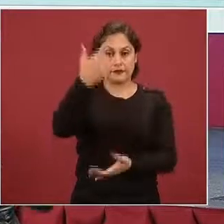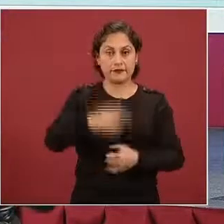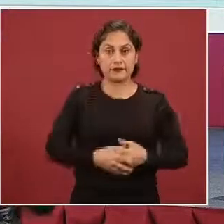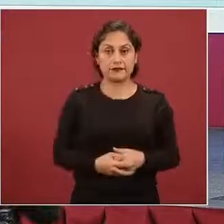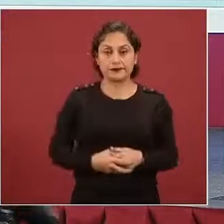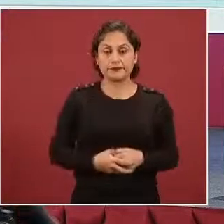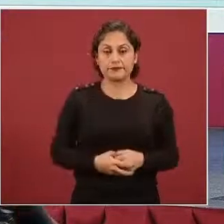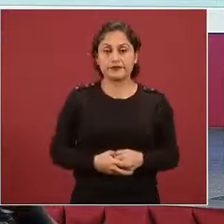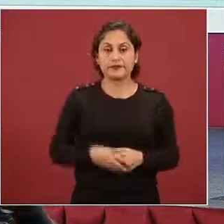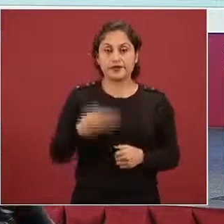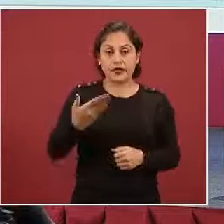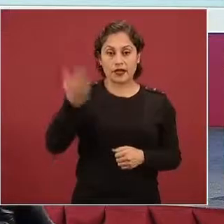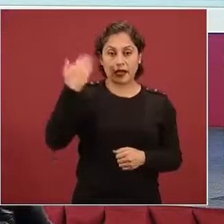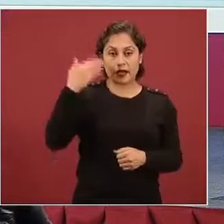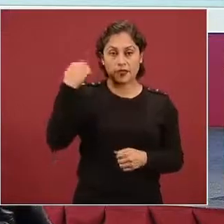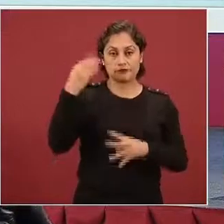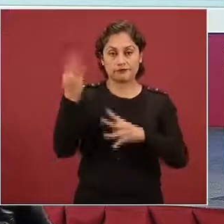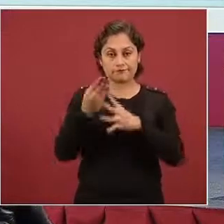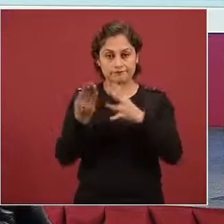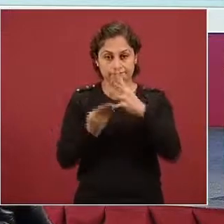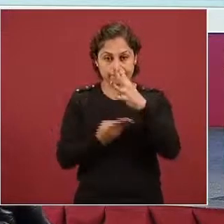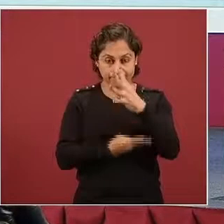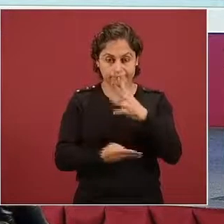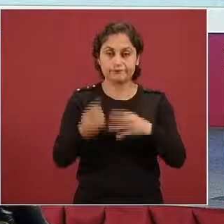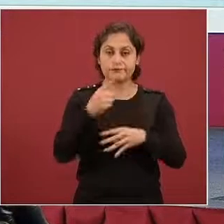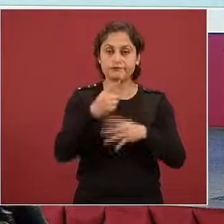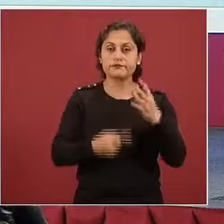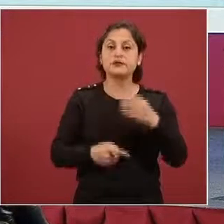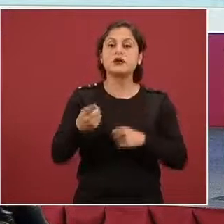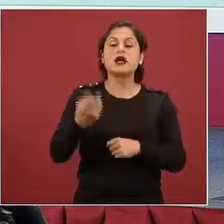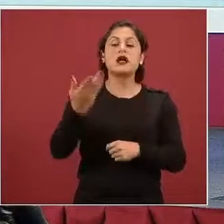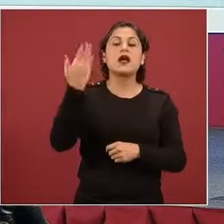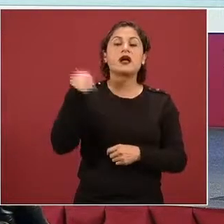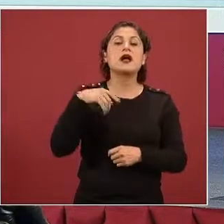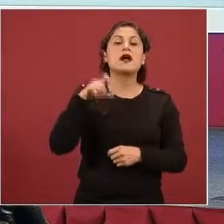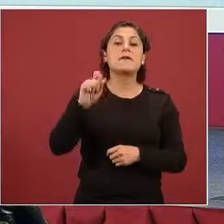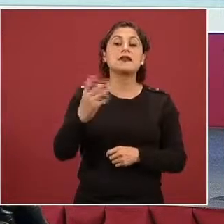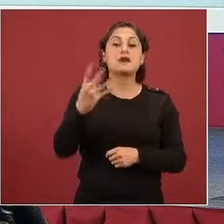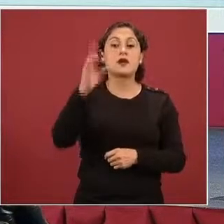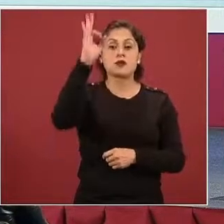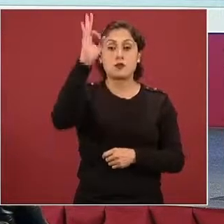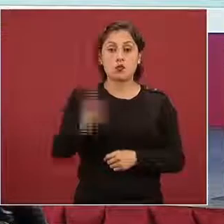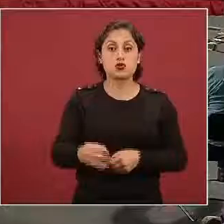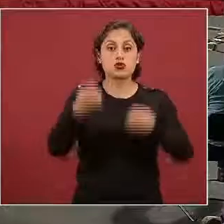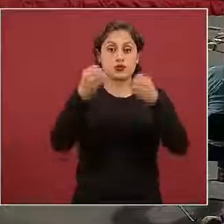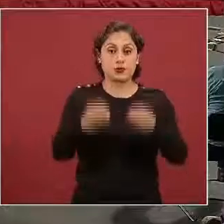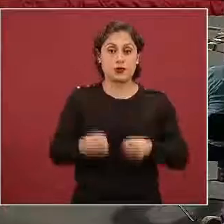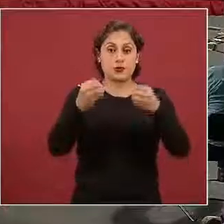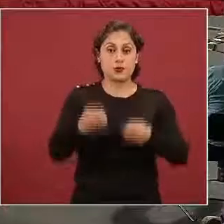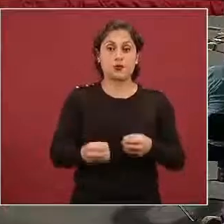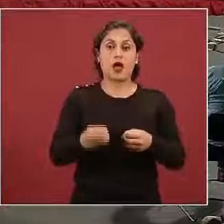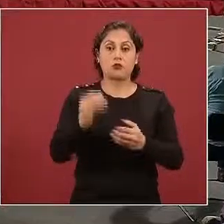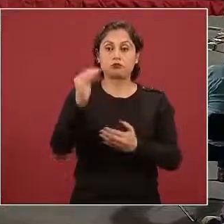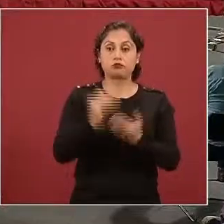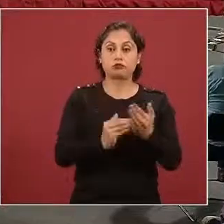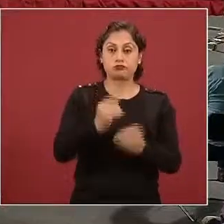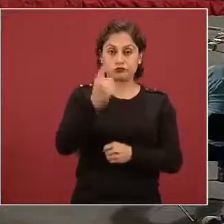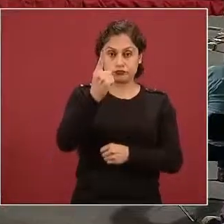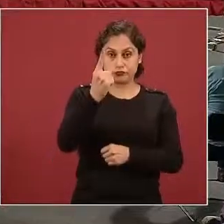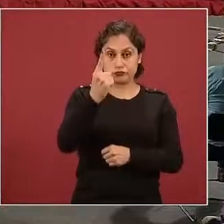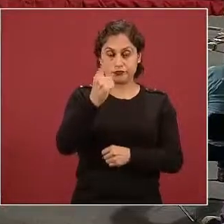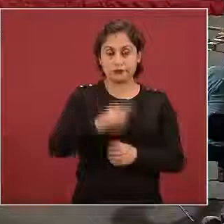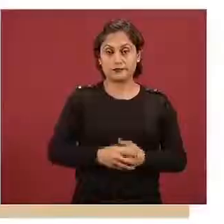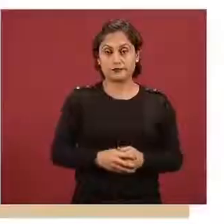ayer dijimos cuarta parte porque había 25% de ocupación, hoy tenemos 24% de ocupación, disminuyó un punto